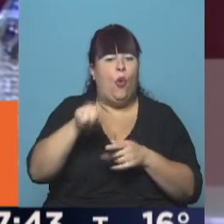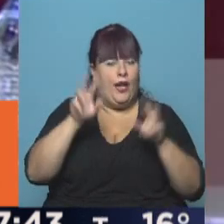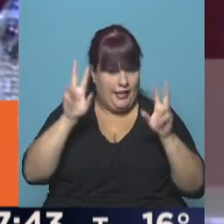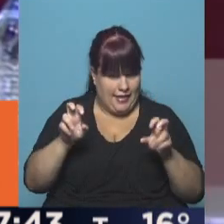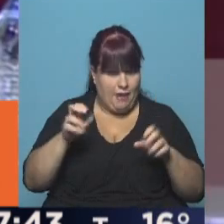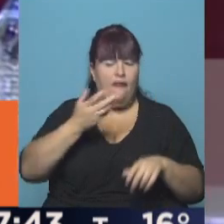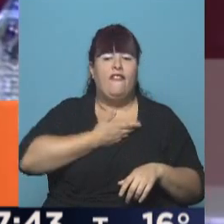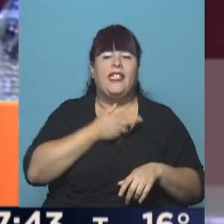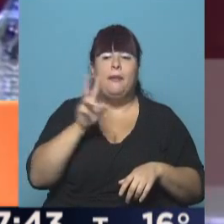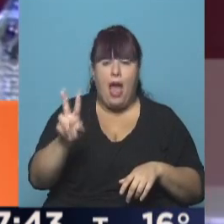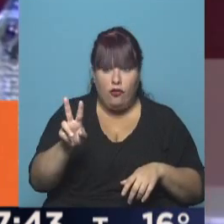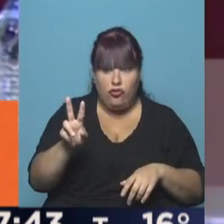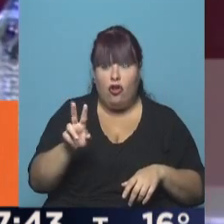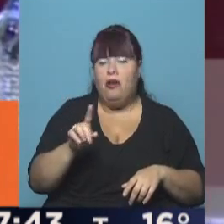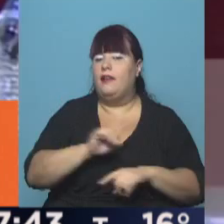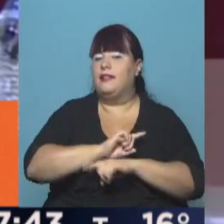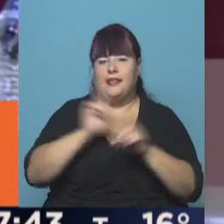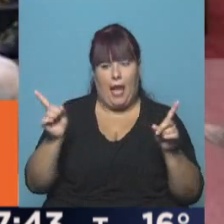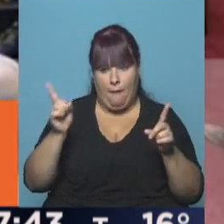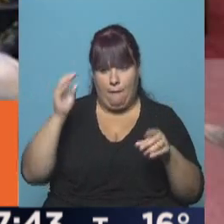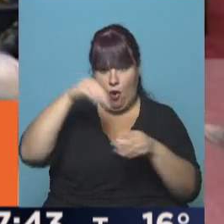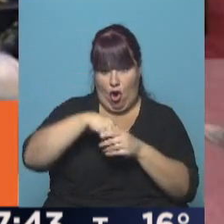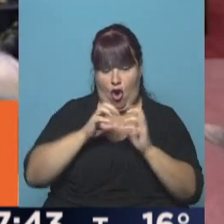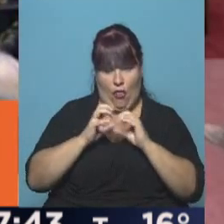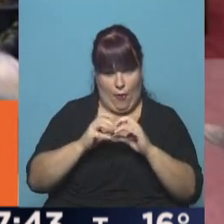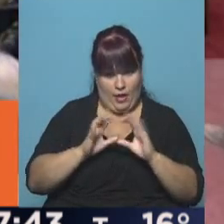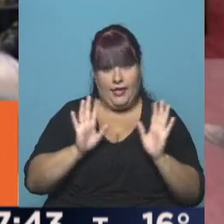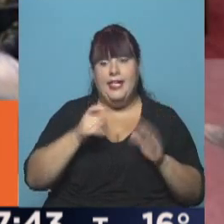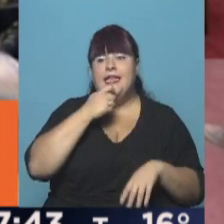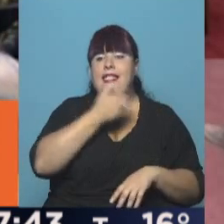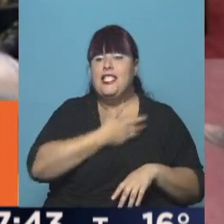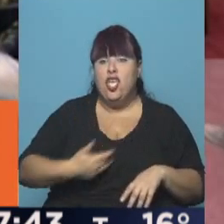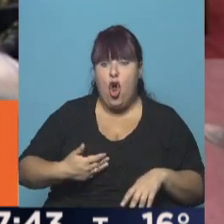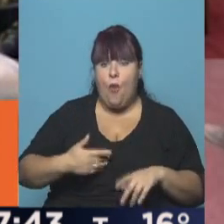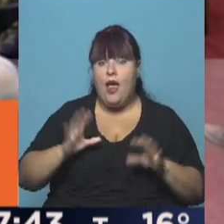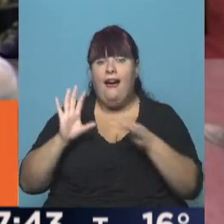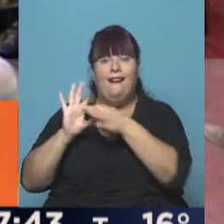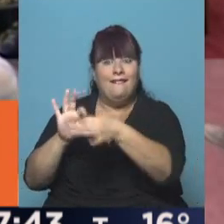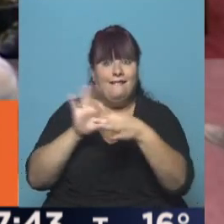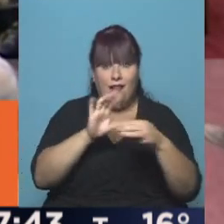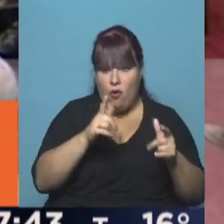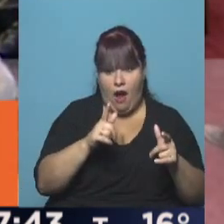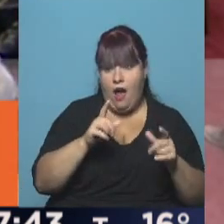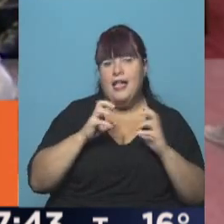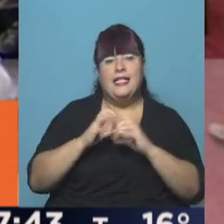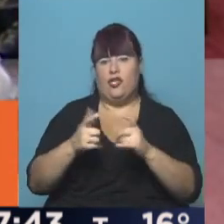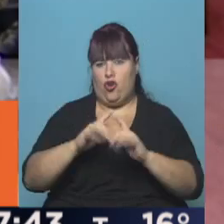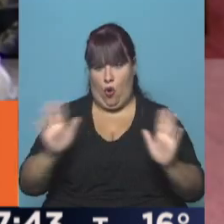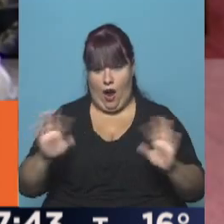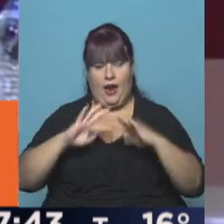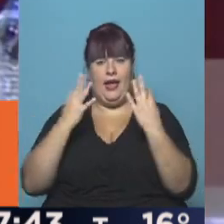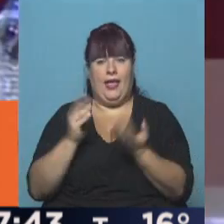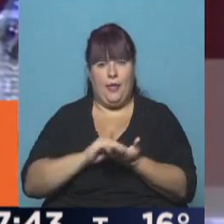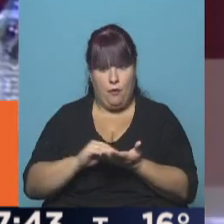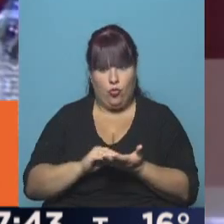El Frente para la Victoria tampoco se sumará a este debate. Si el oficialismo no suma aliados, no habrá sesión en la Cámara